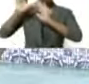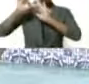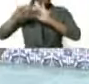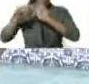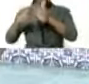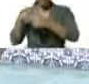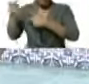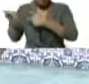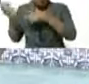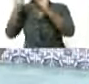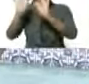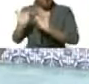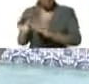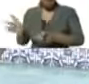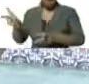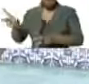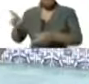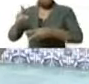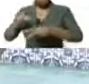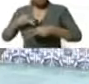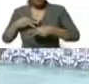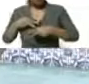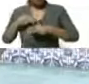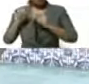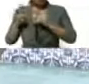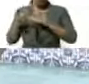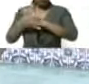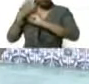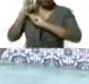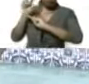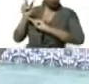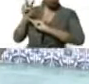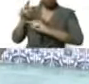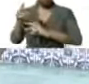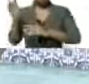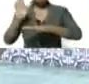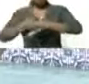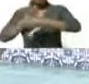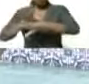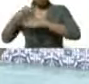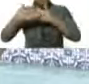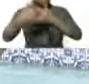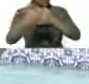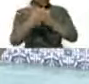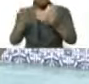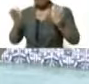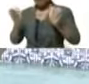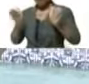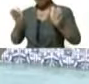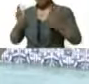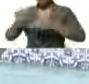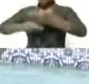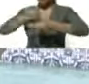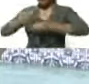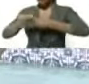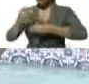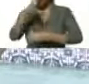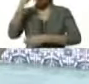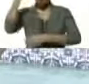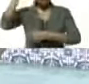otra medida tomada muy oportunamente, como lo hemos documentado ampliamente, ha sido el de la